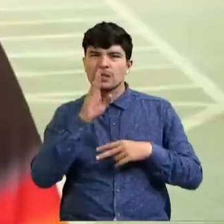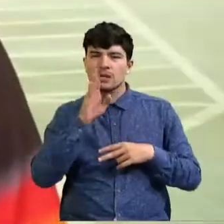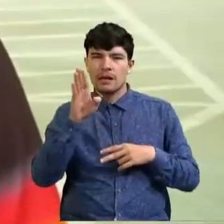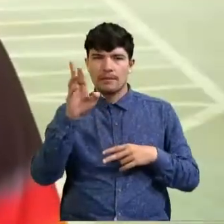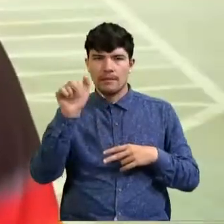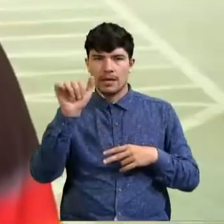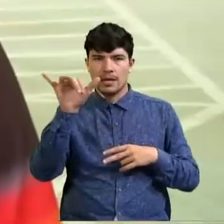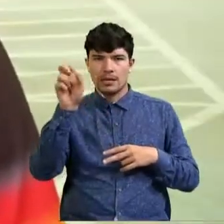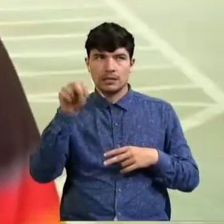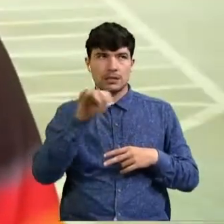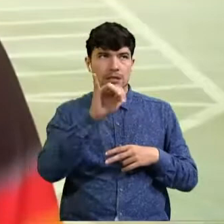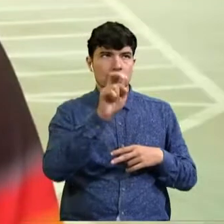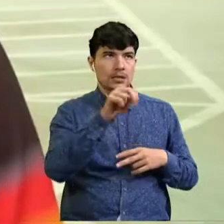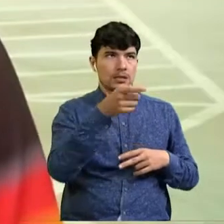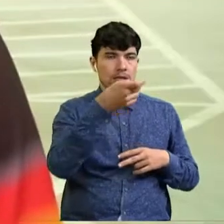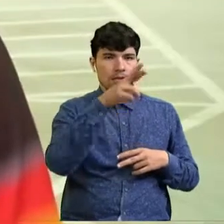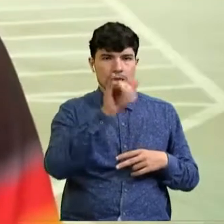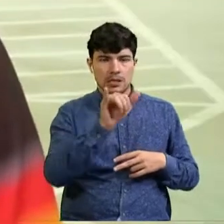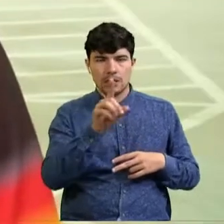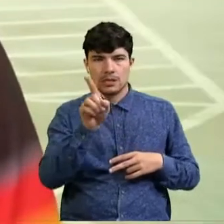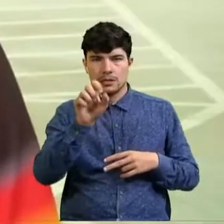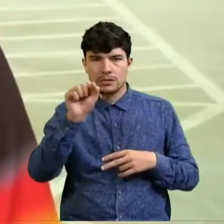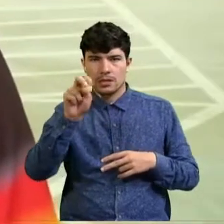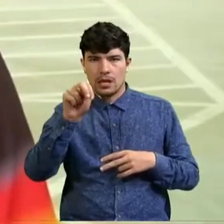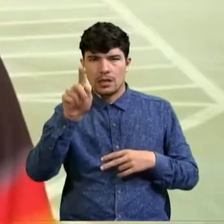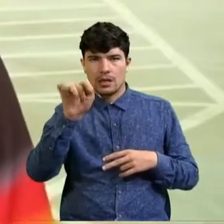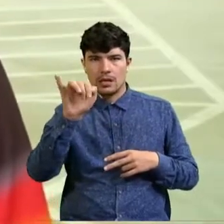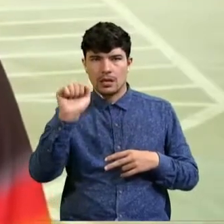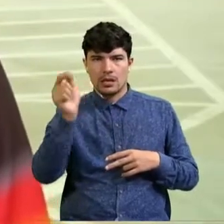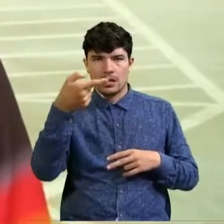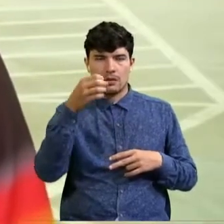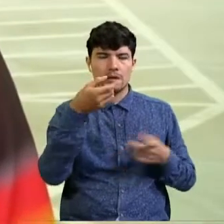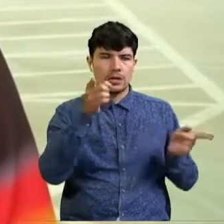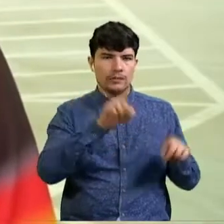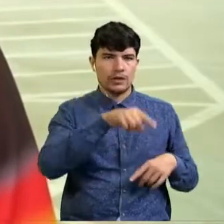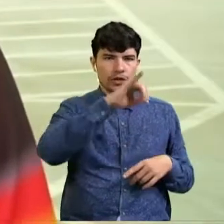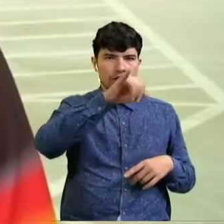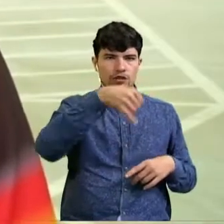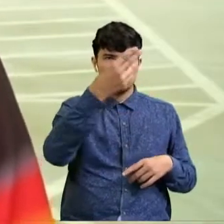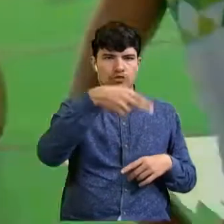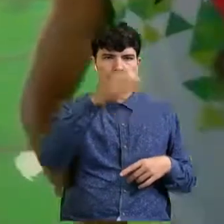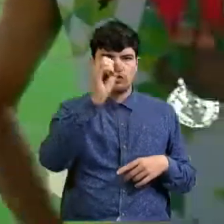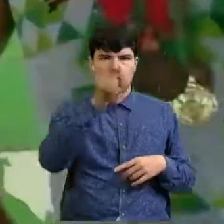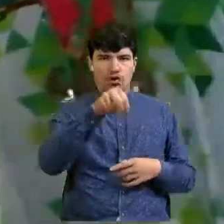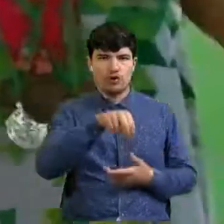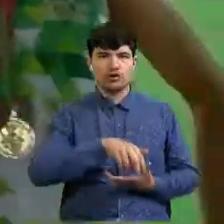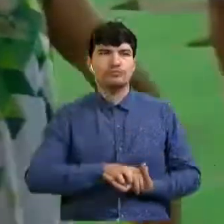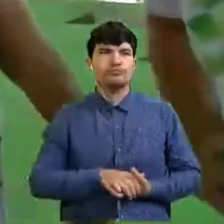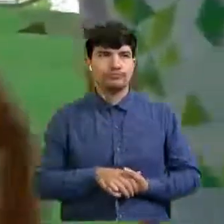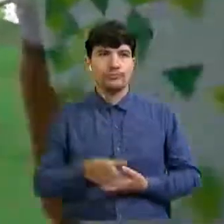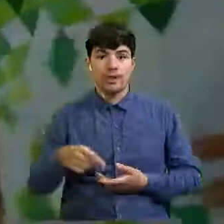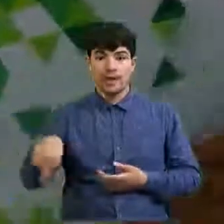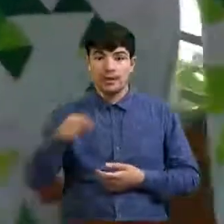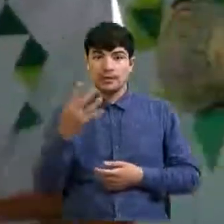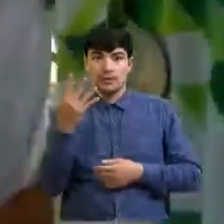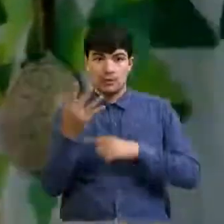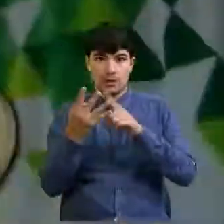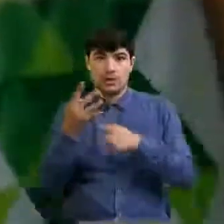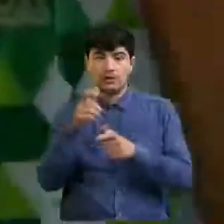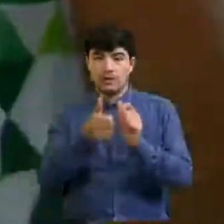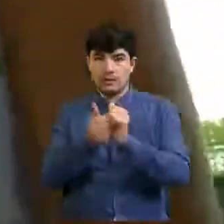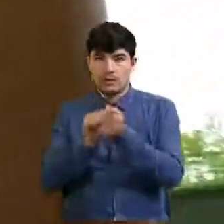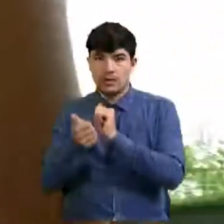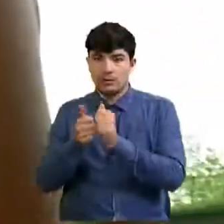otros muchachos son ingrid fuentes santiago arenas y yo norduz para lanzamiento de jabalina y bala y disco estos deportistas sin contar con